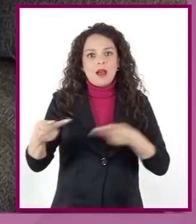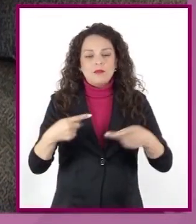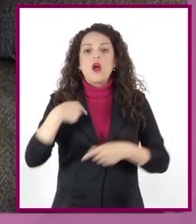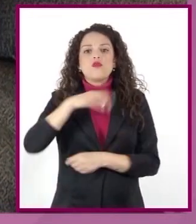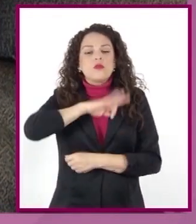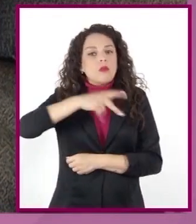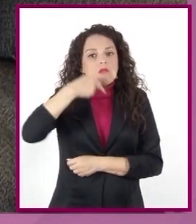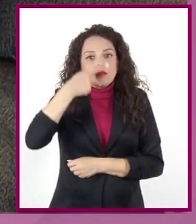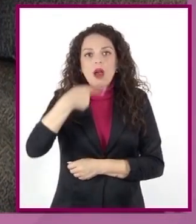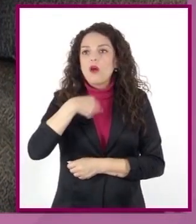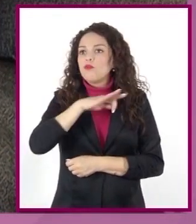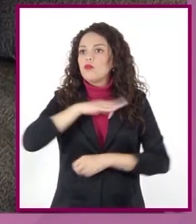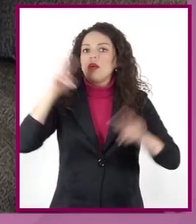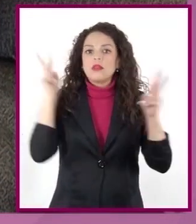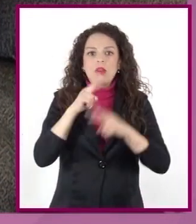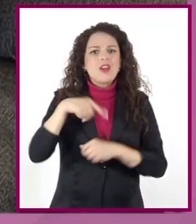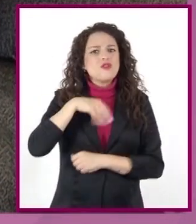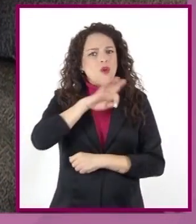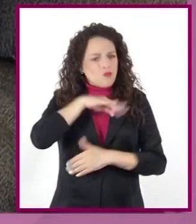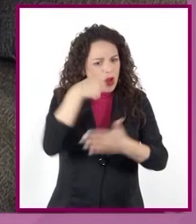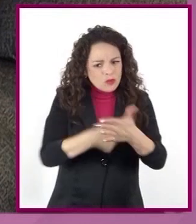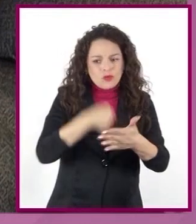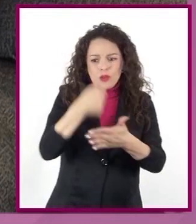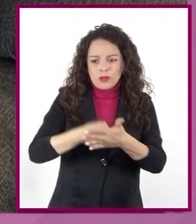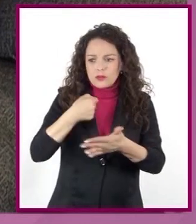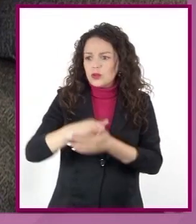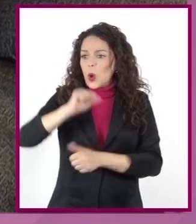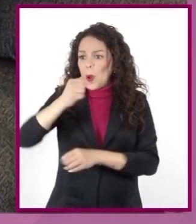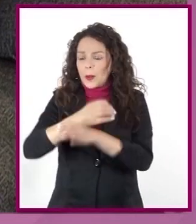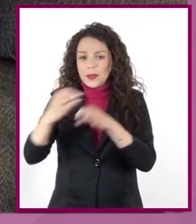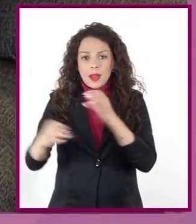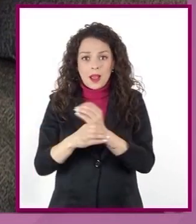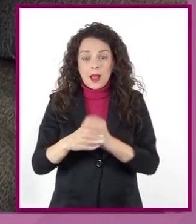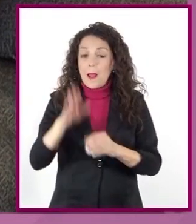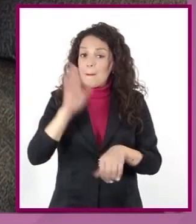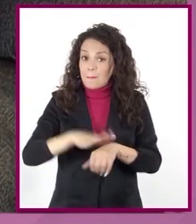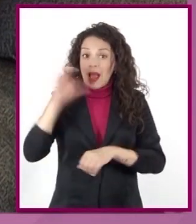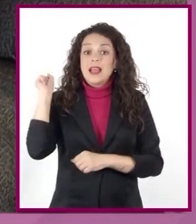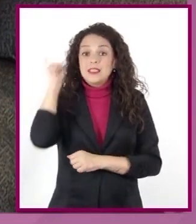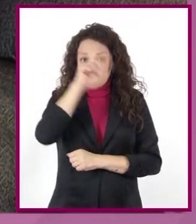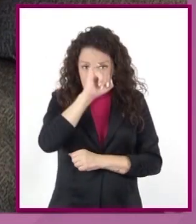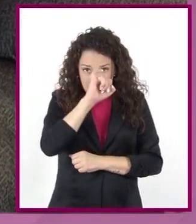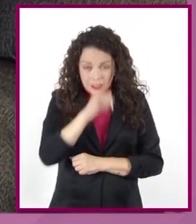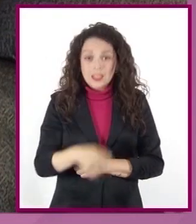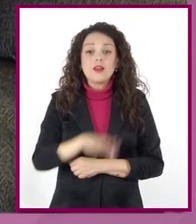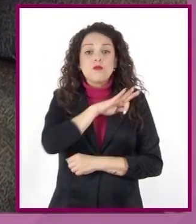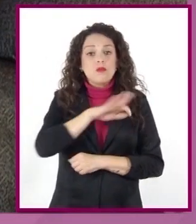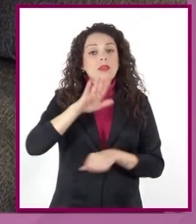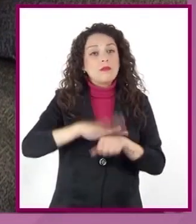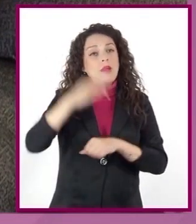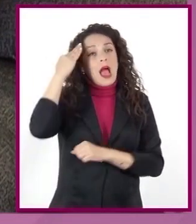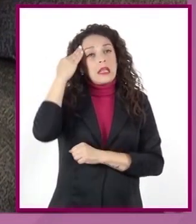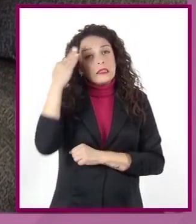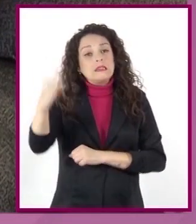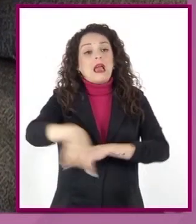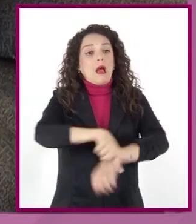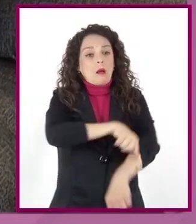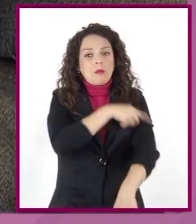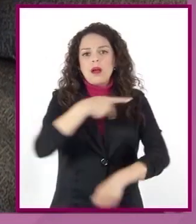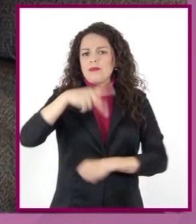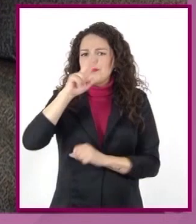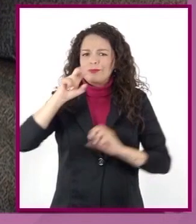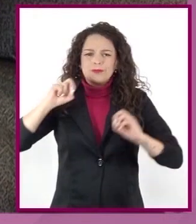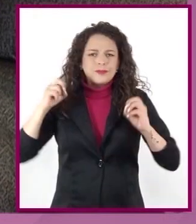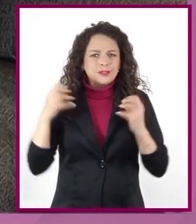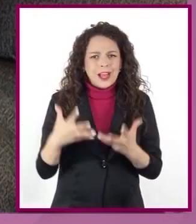que podía seguir intentando cosas, aunque fuera más difícil para mí, aunque batallara más, aunque me tomara más tiempo, porque tenía la